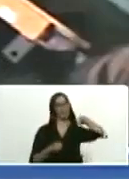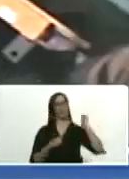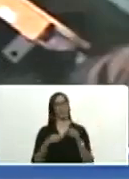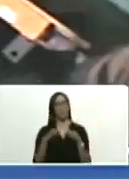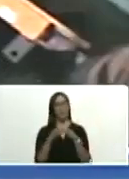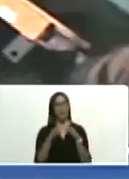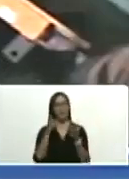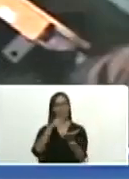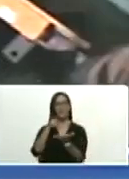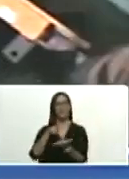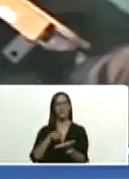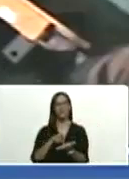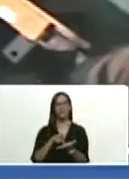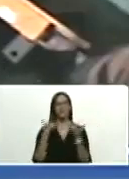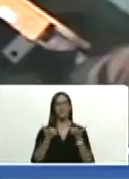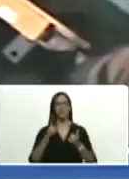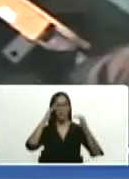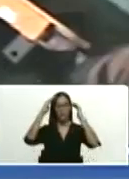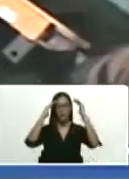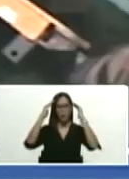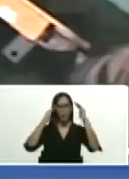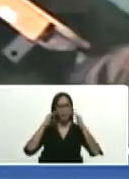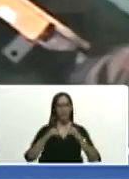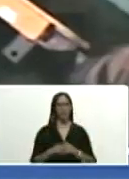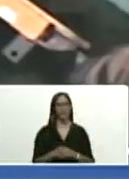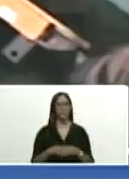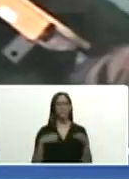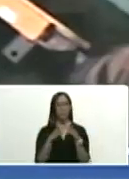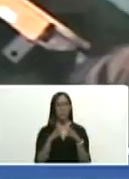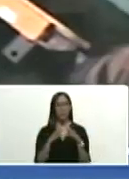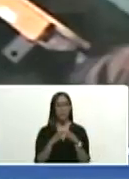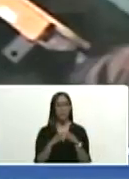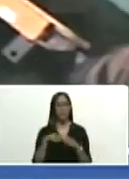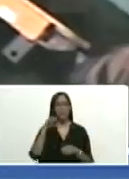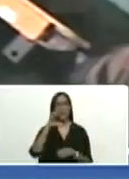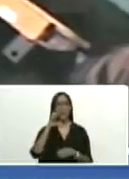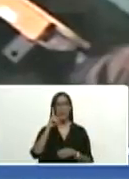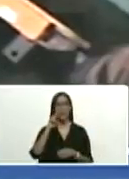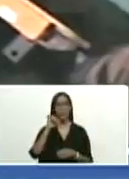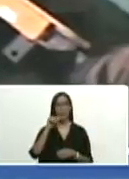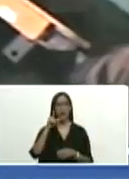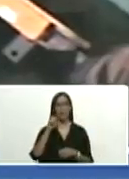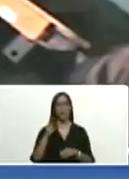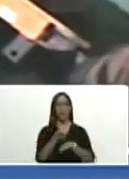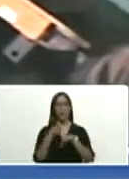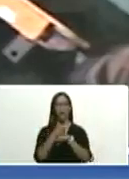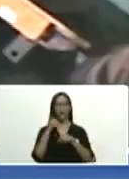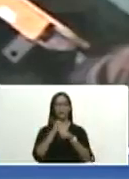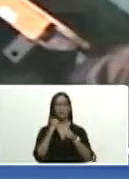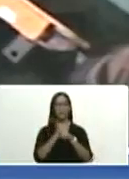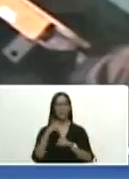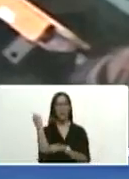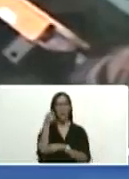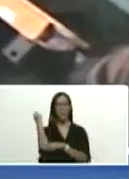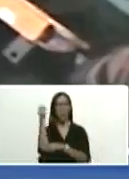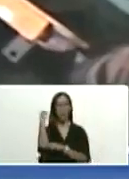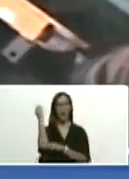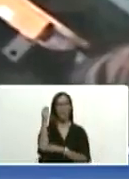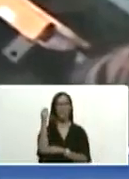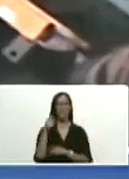he saludado compañero Eduardo piñate gobernador obrero de apure